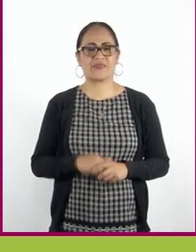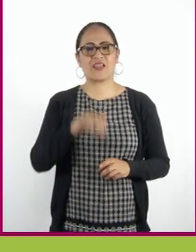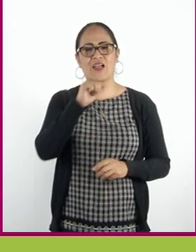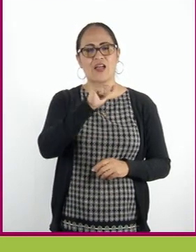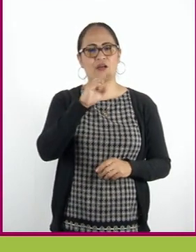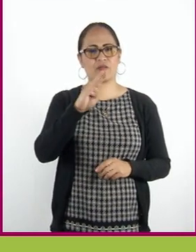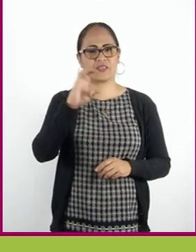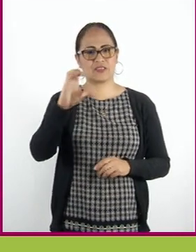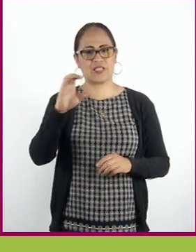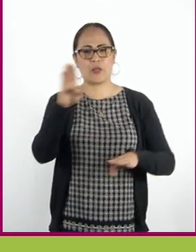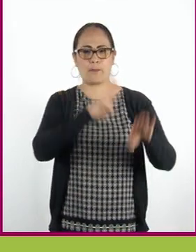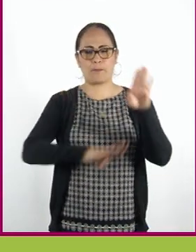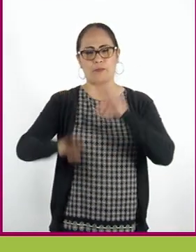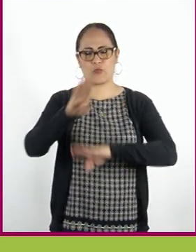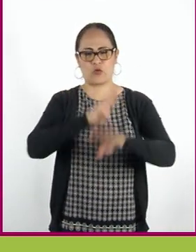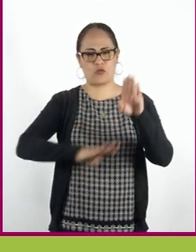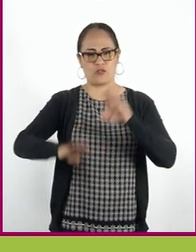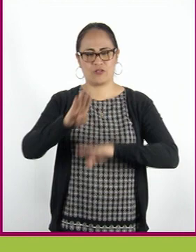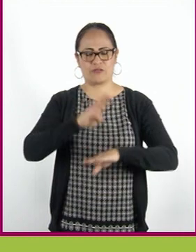Abecedario biológico.